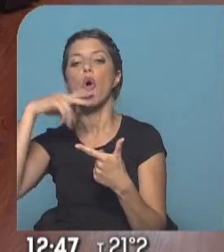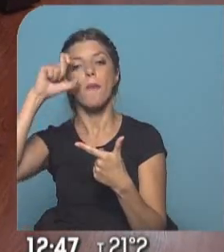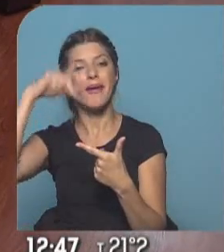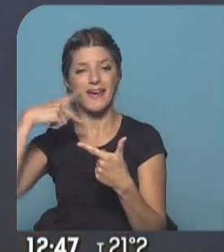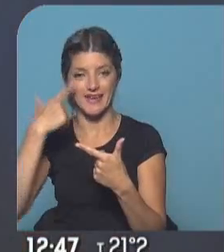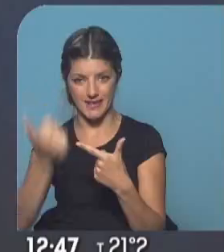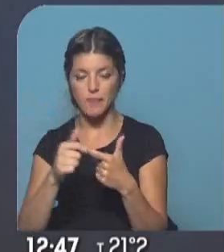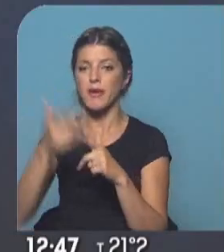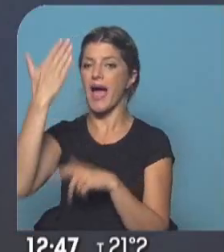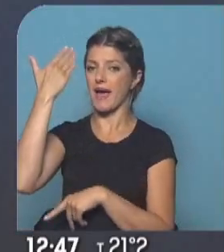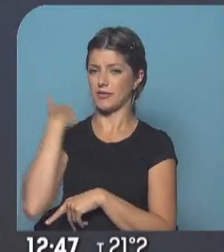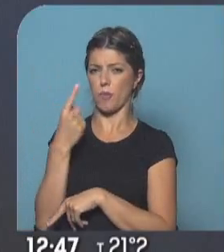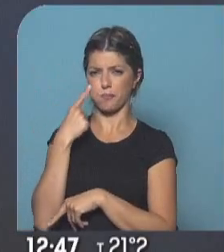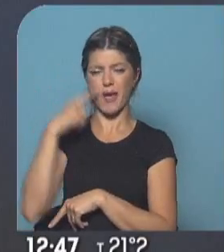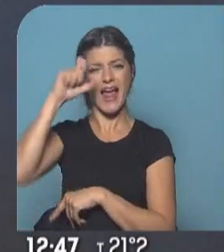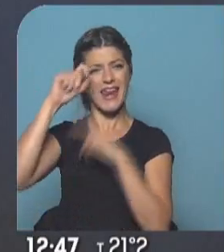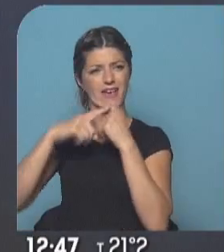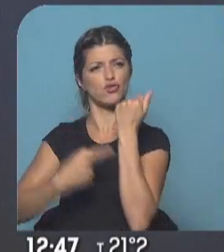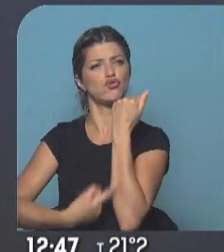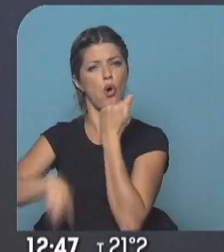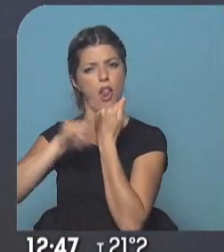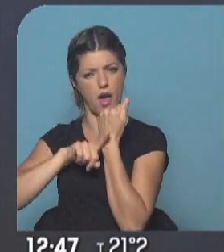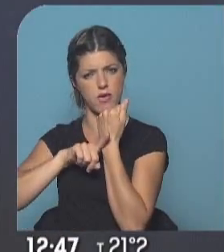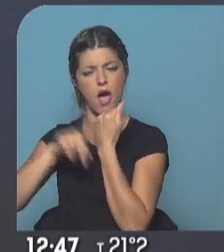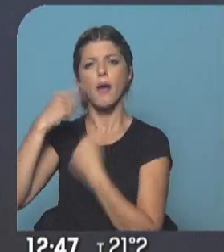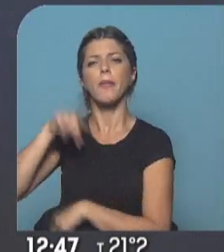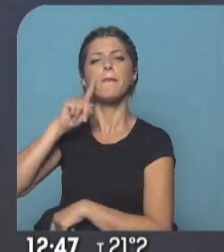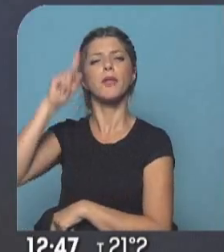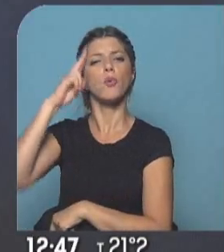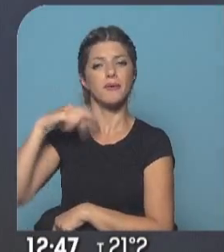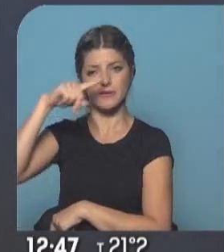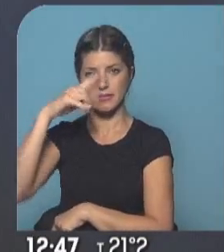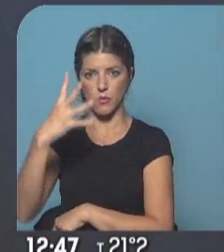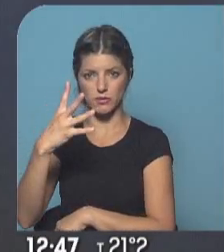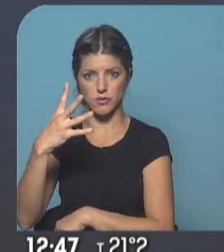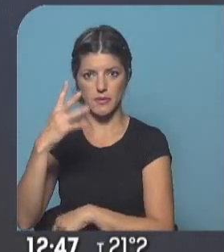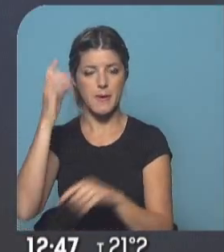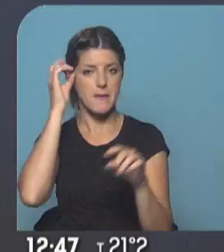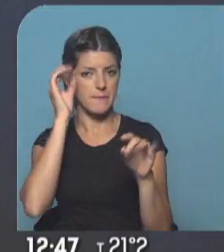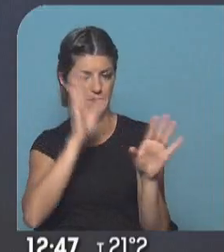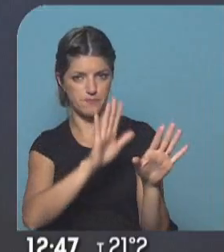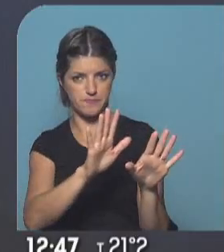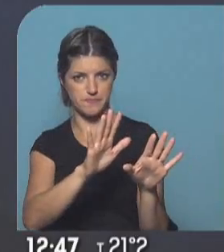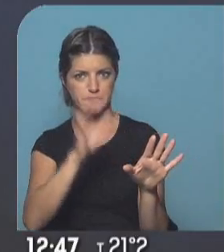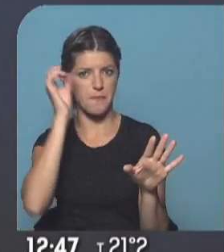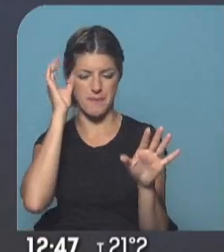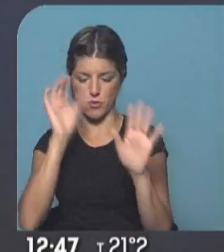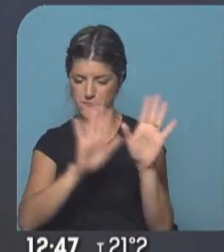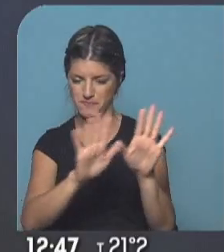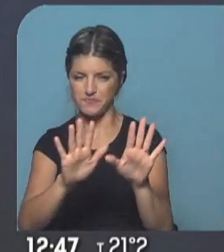la de la antigua Yugoslavia de 1974, que permitía en ese momento la separación.